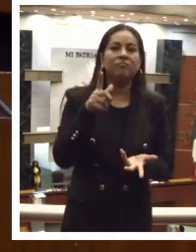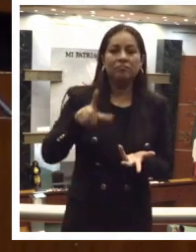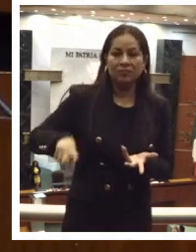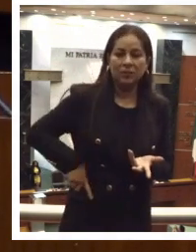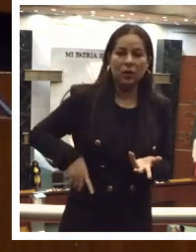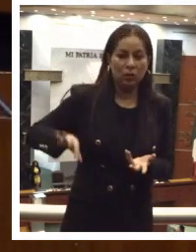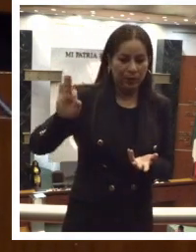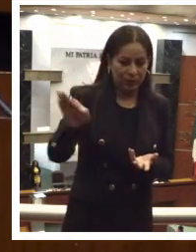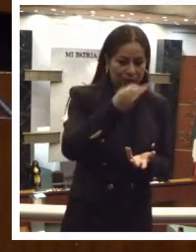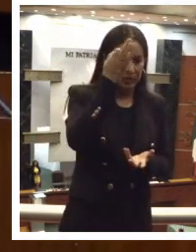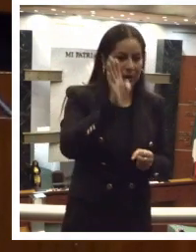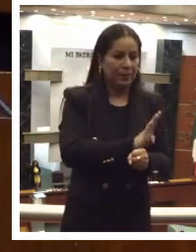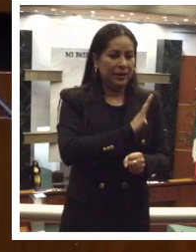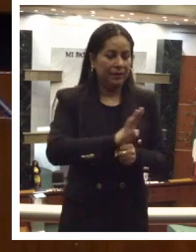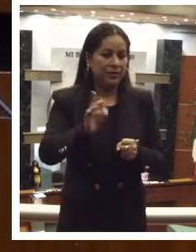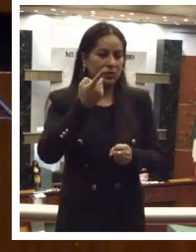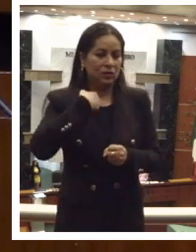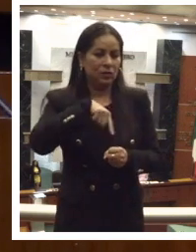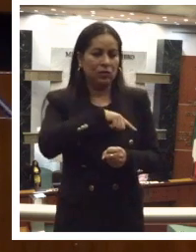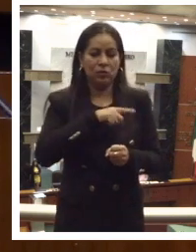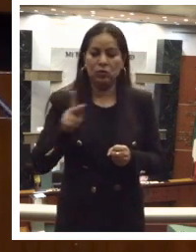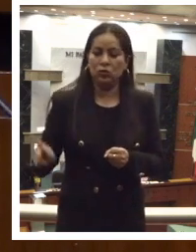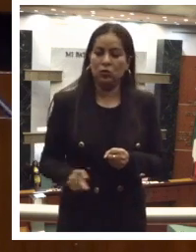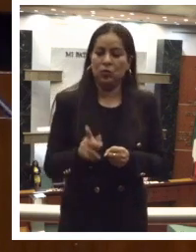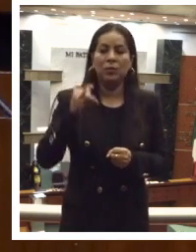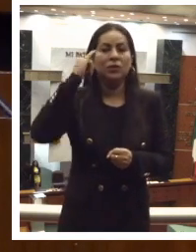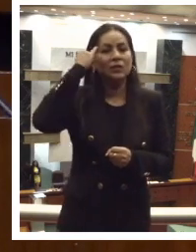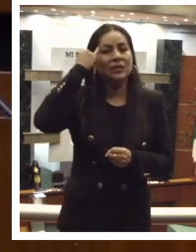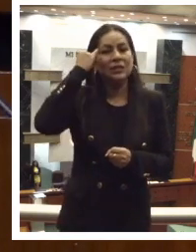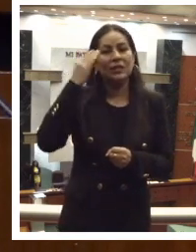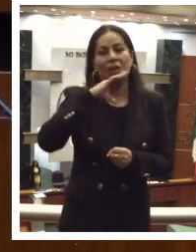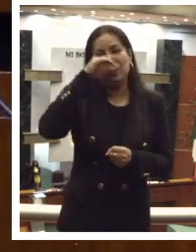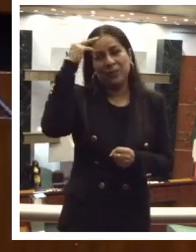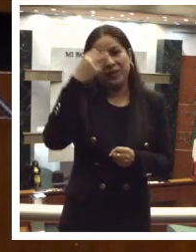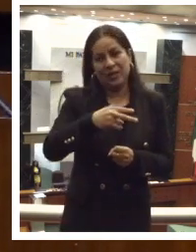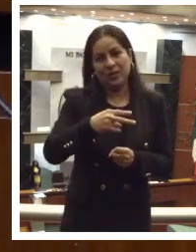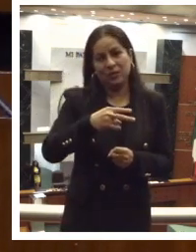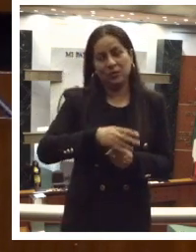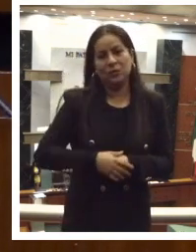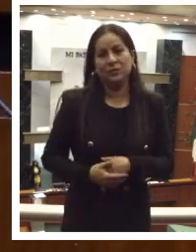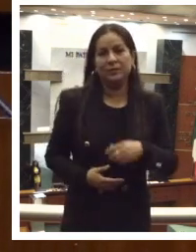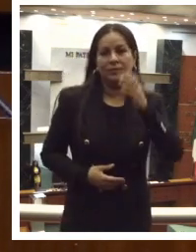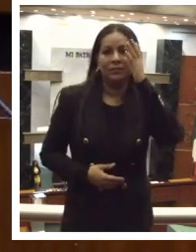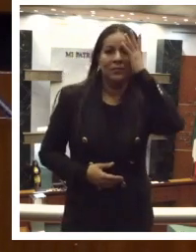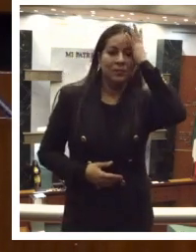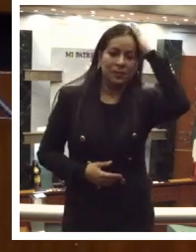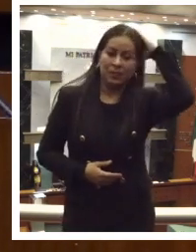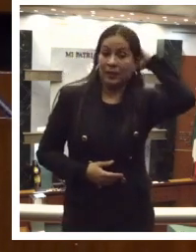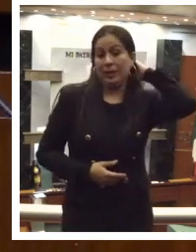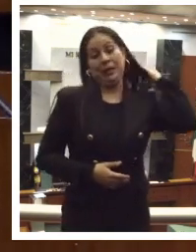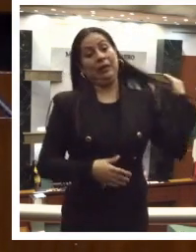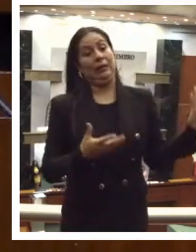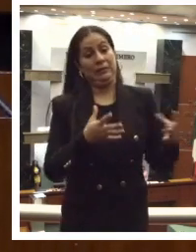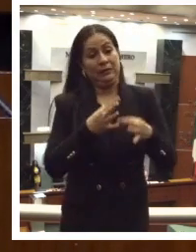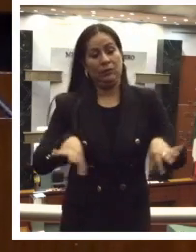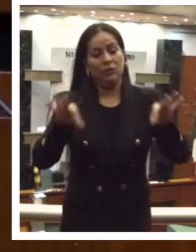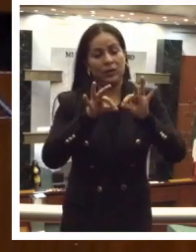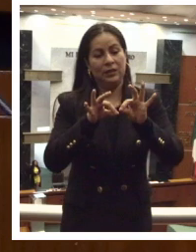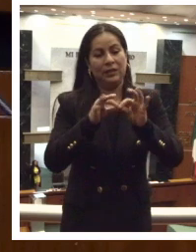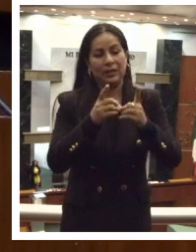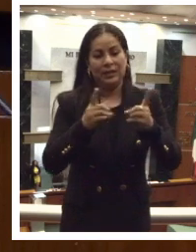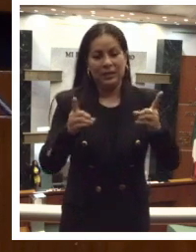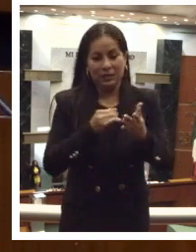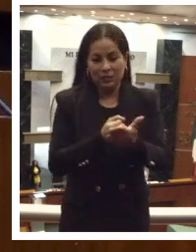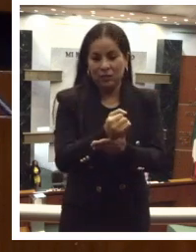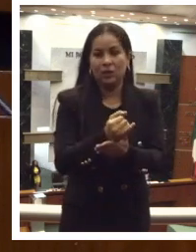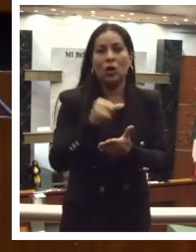Gobierno federal en beneficio de nuestras poblaciones indígenas y afromexicanas. Cabe destacar que en el desarrollo del